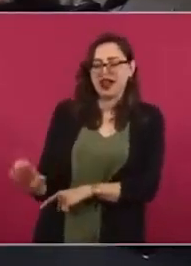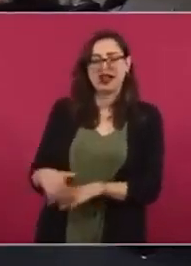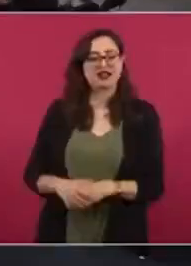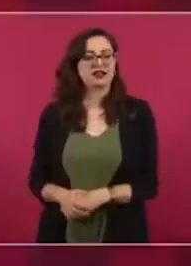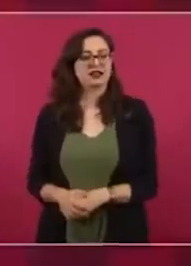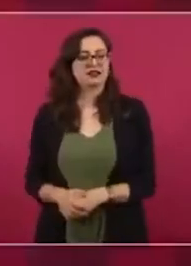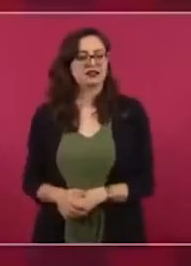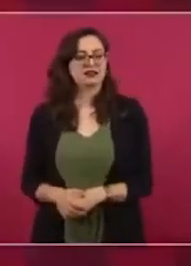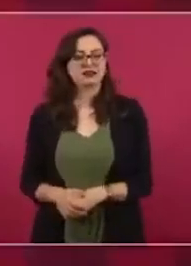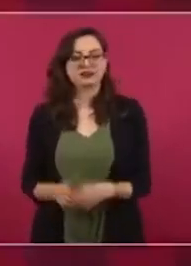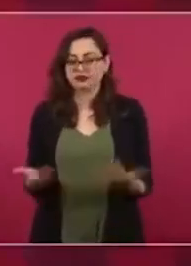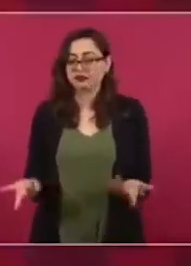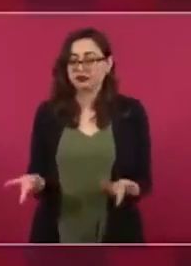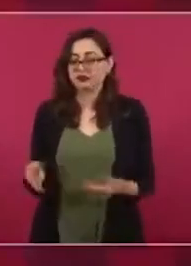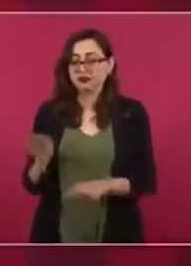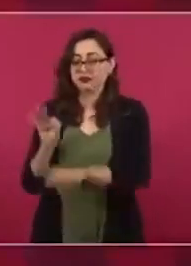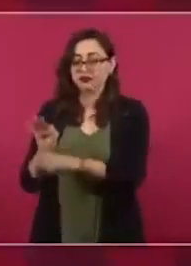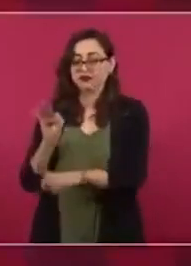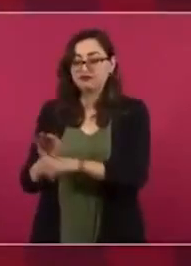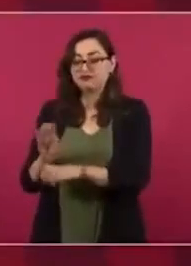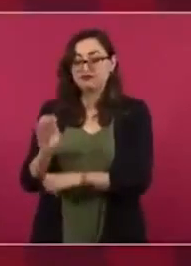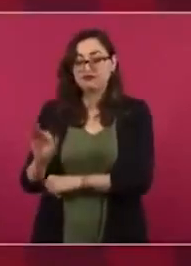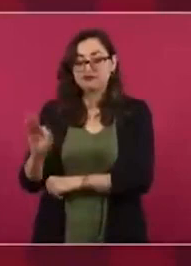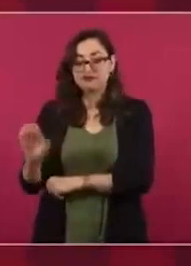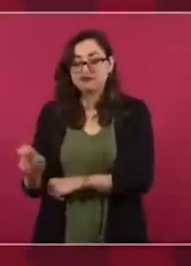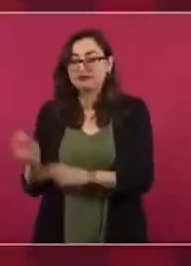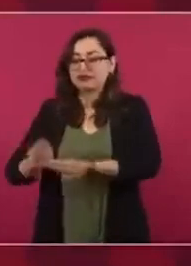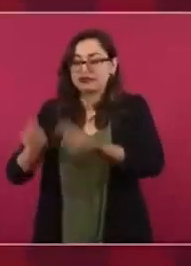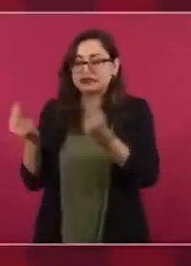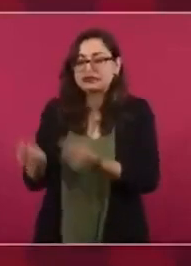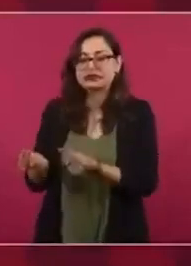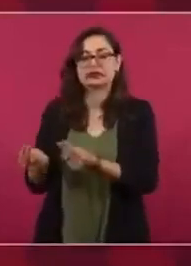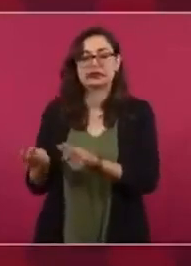Necesitamos a la Comisión Federal de Electricidad, todos, hasta los empresarios.